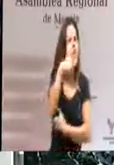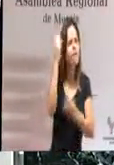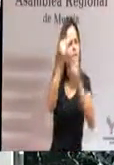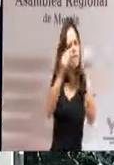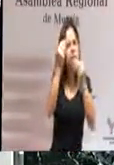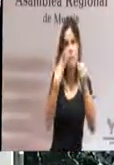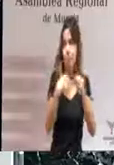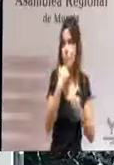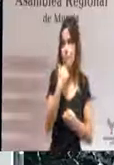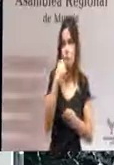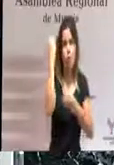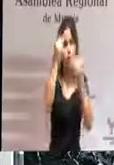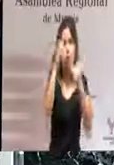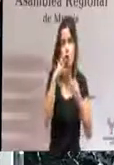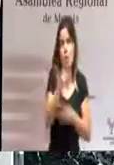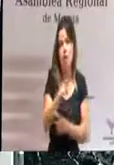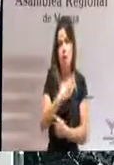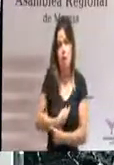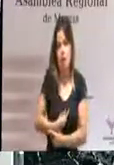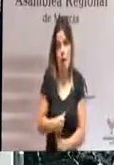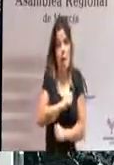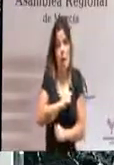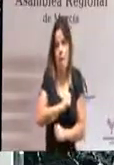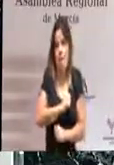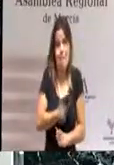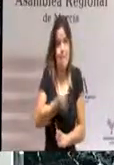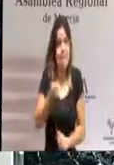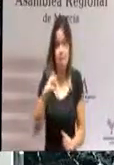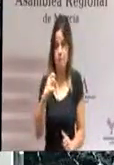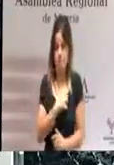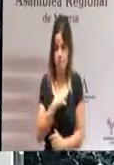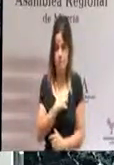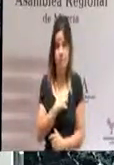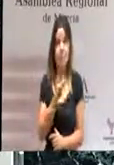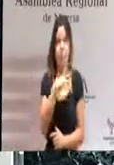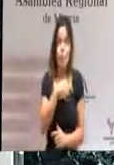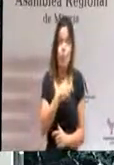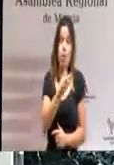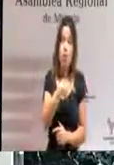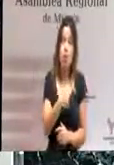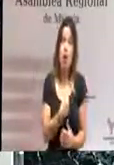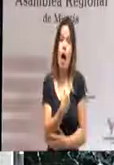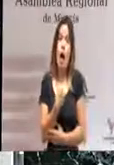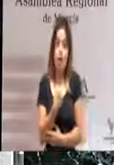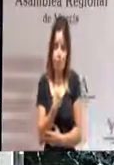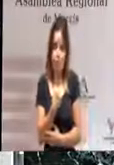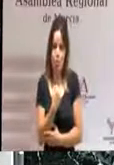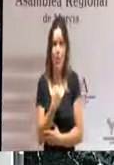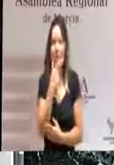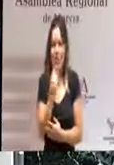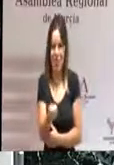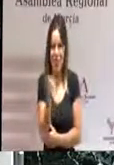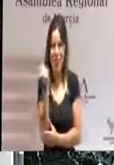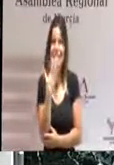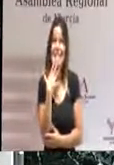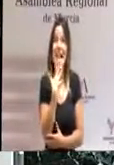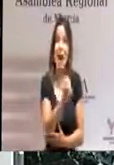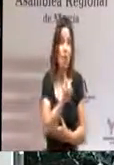háganlo rápido. La región de Murcia no puede esperarles más. Con ustedes, todo será más fácil. Sin